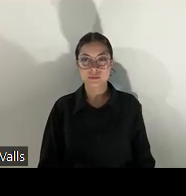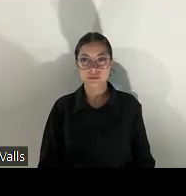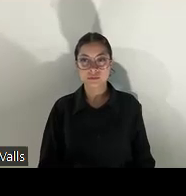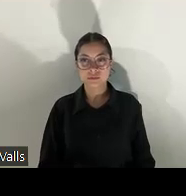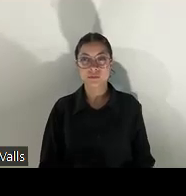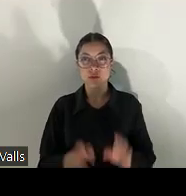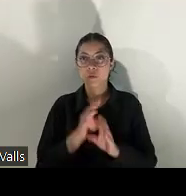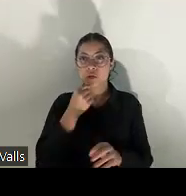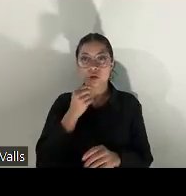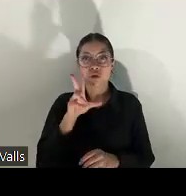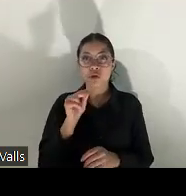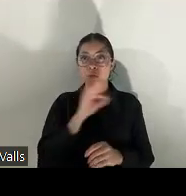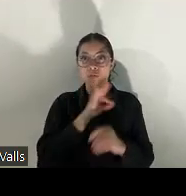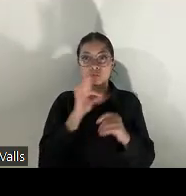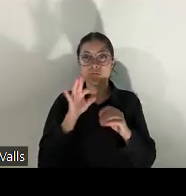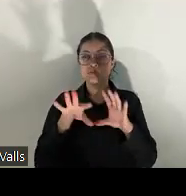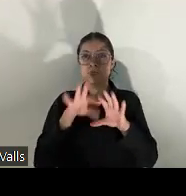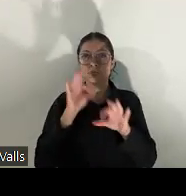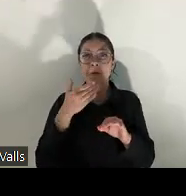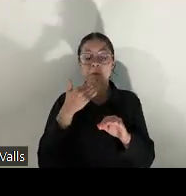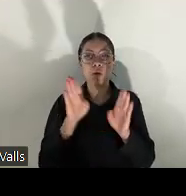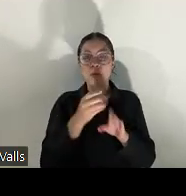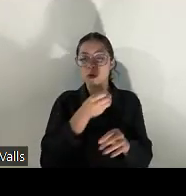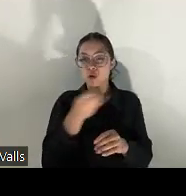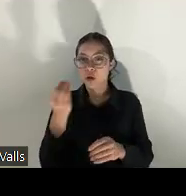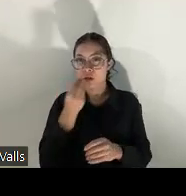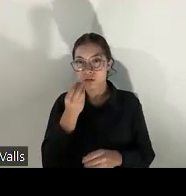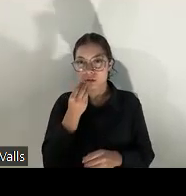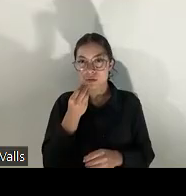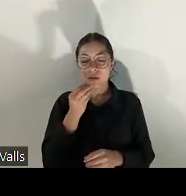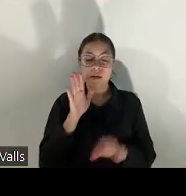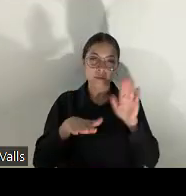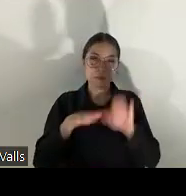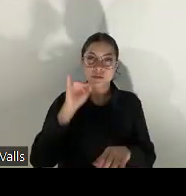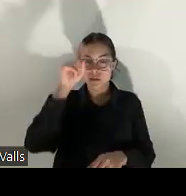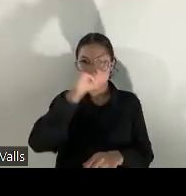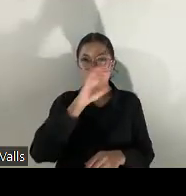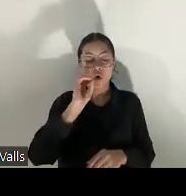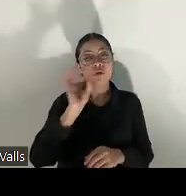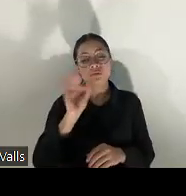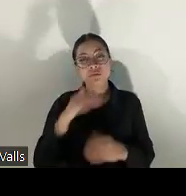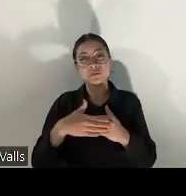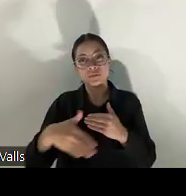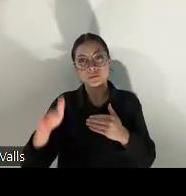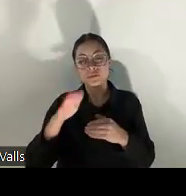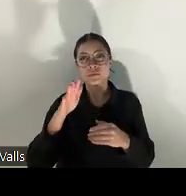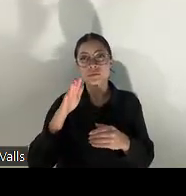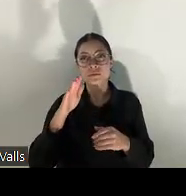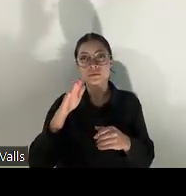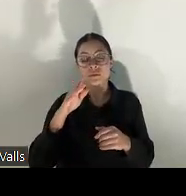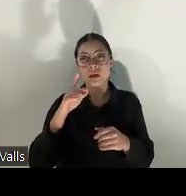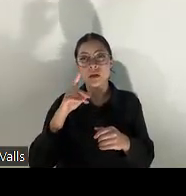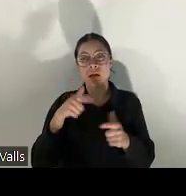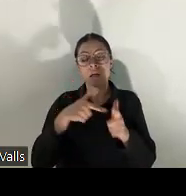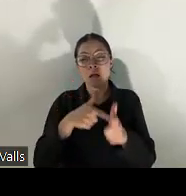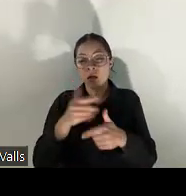bien la parte de la alimentación, es difícil o va a tener siempre un hándicap en contra para seguir